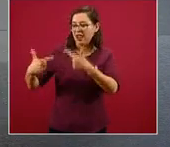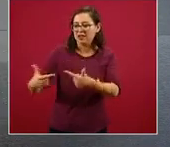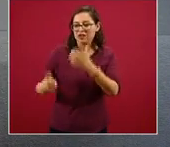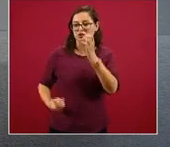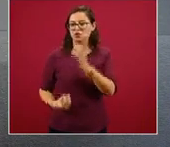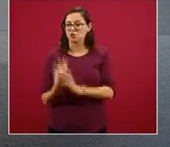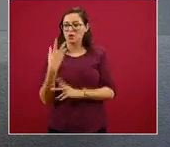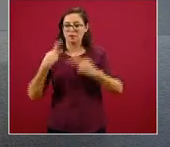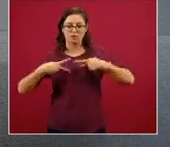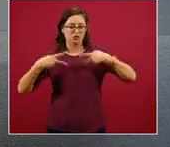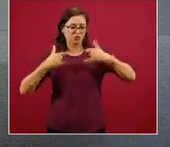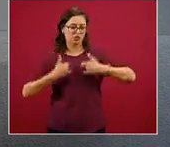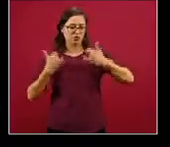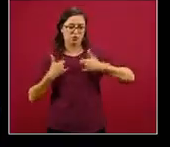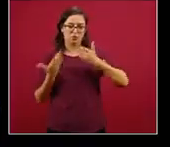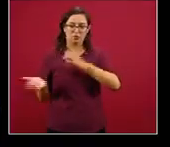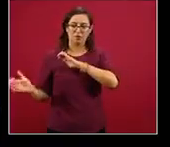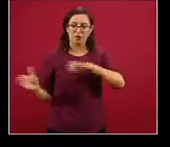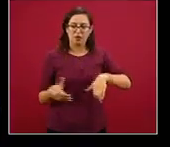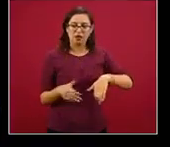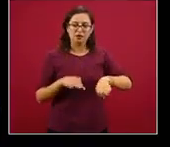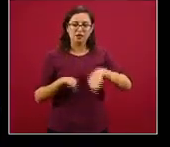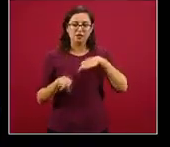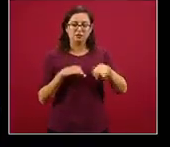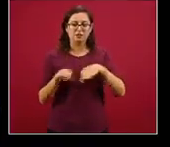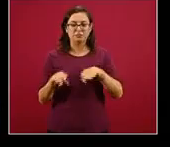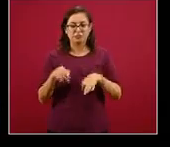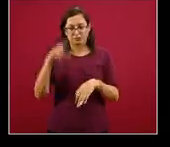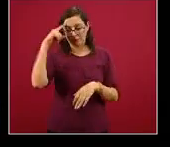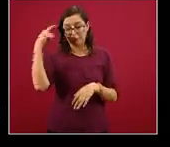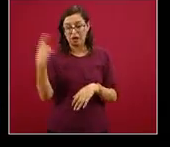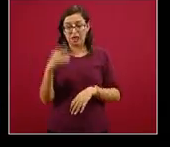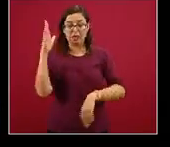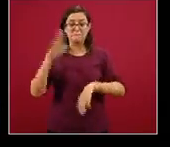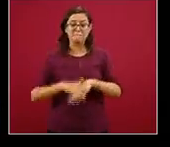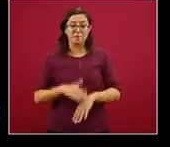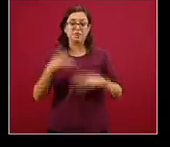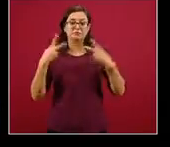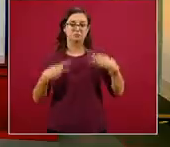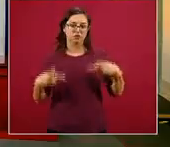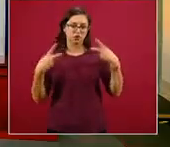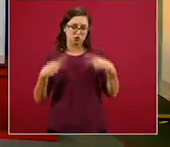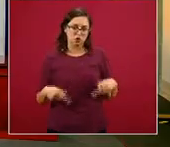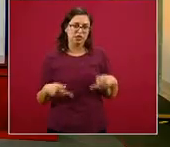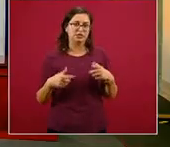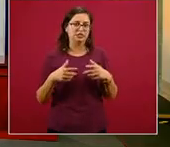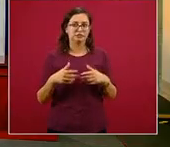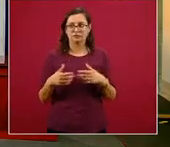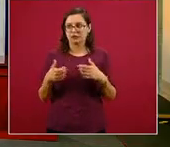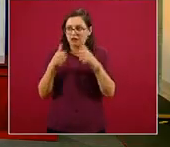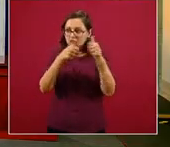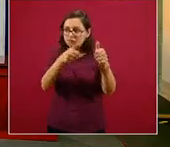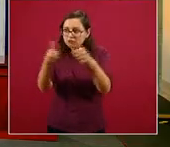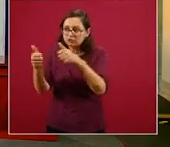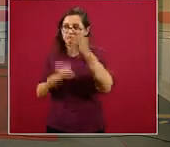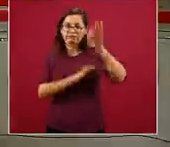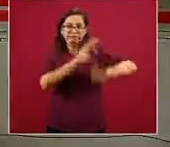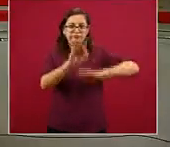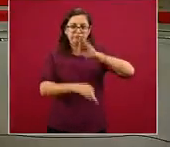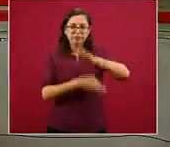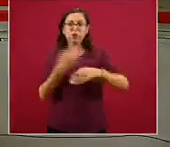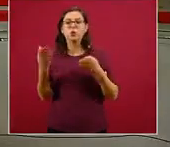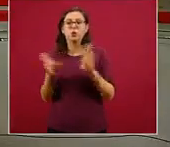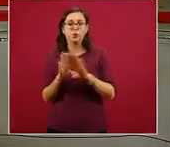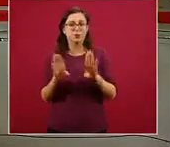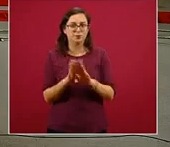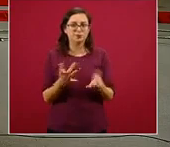para que justamente se tenga mayor personal para el mayor crecimiento poblacional? Gracias. Claro,